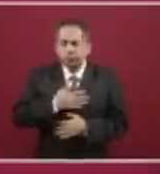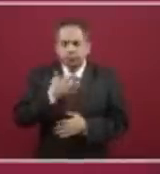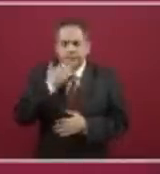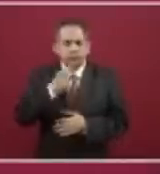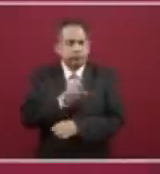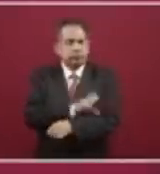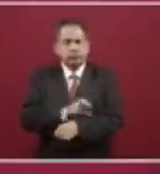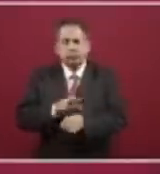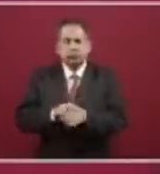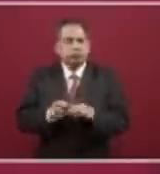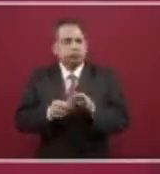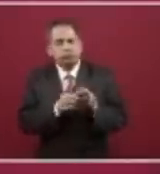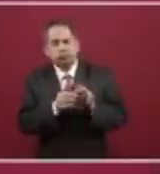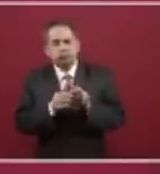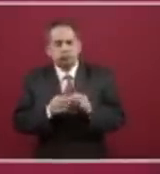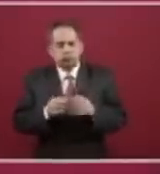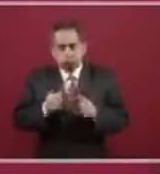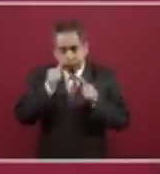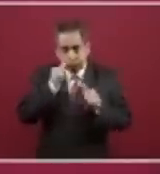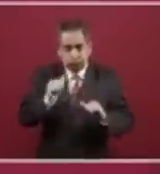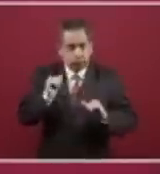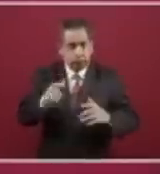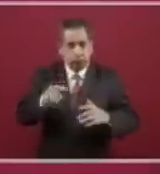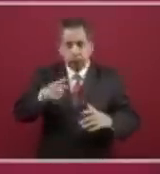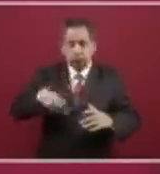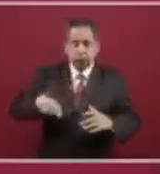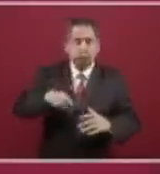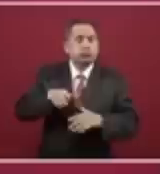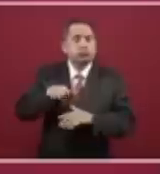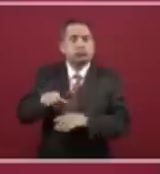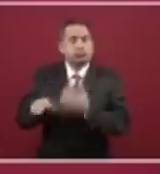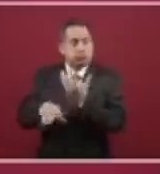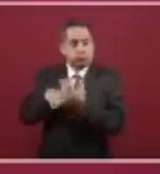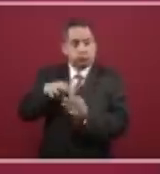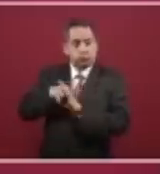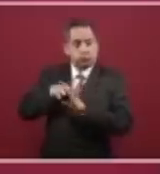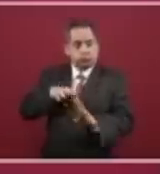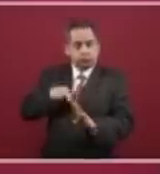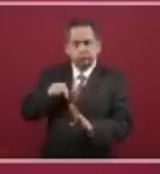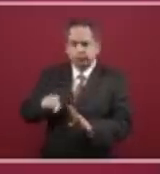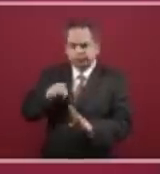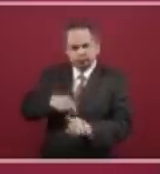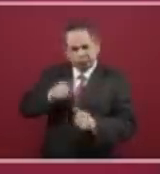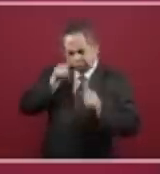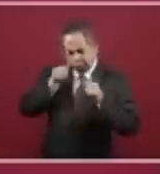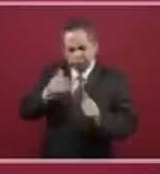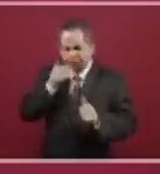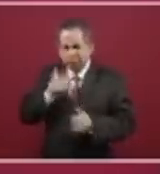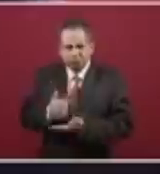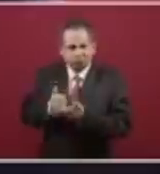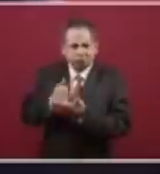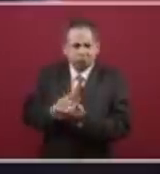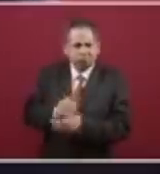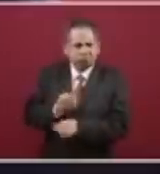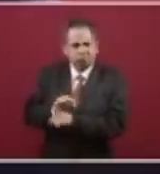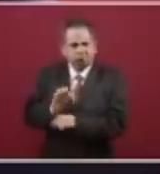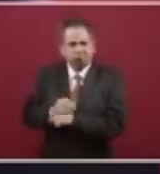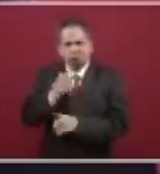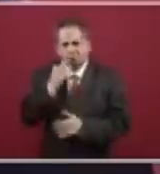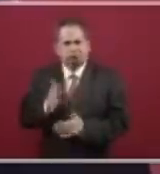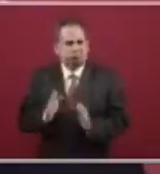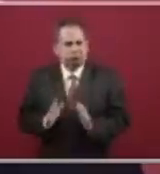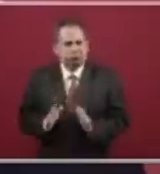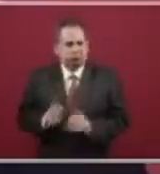para atender el fenómeno migratorio estamos actuando de manera